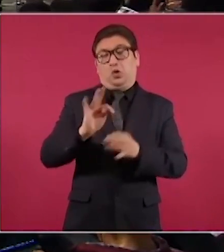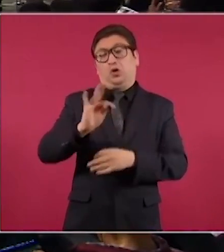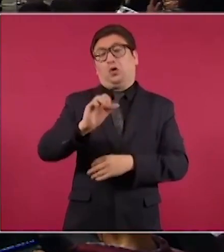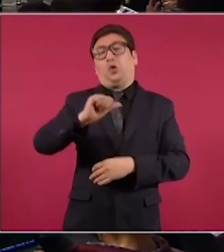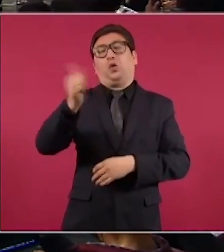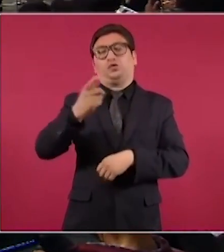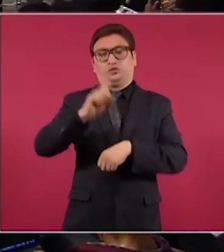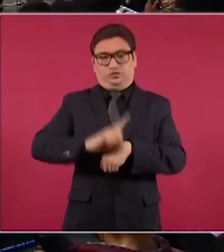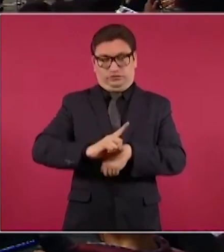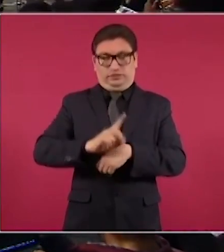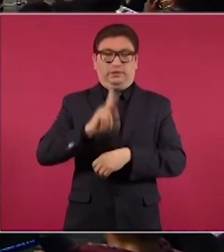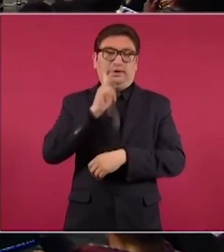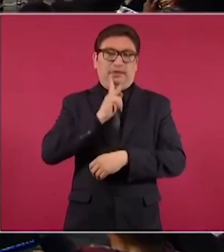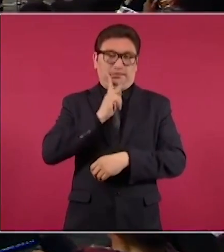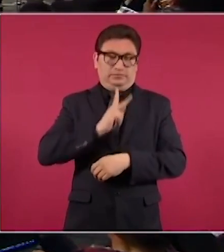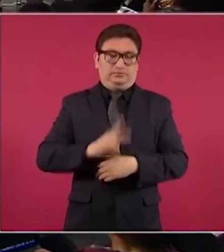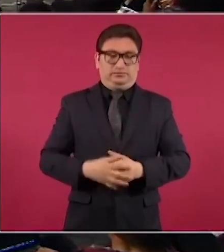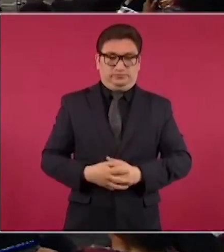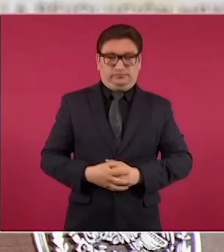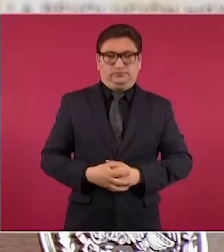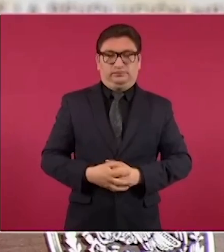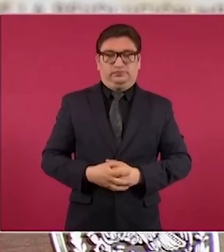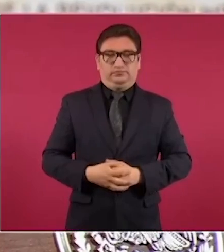nada más que hay que